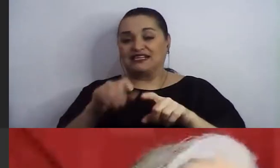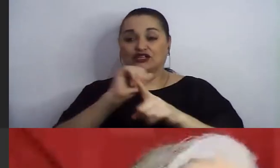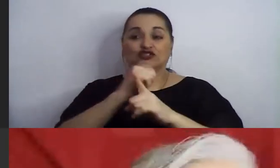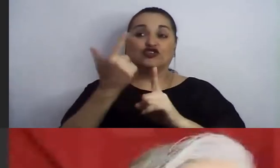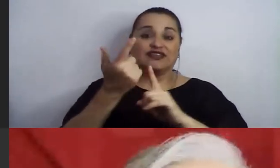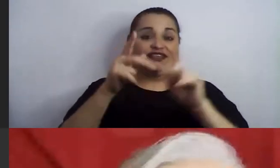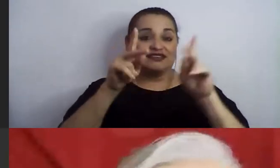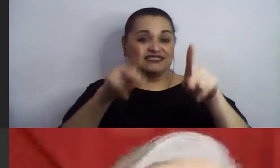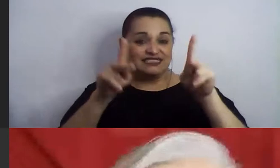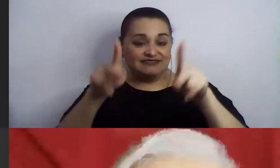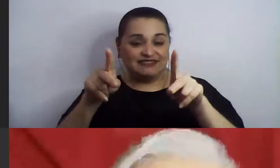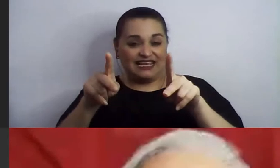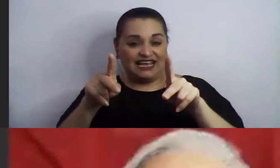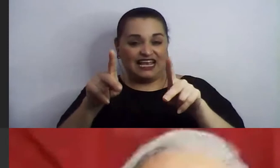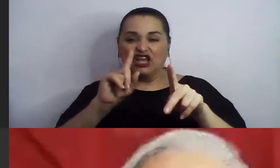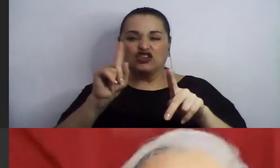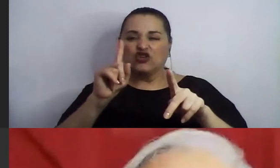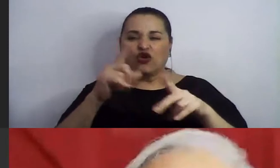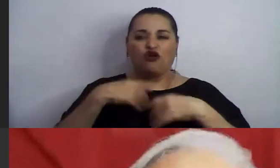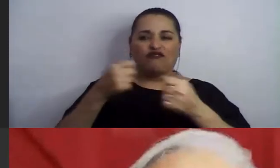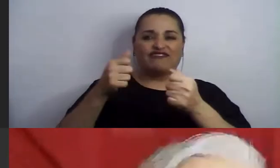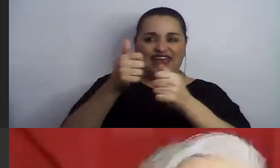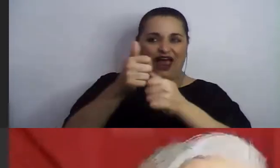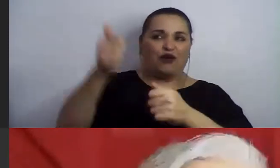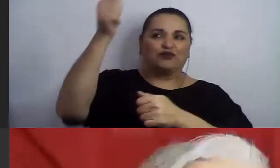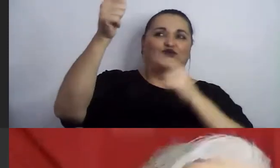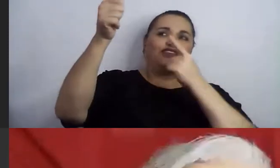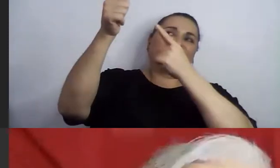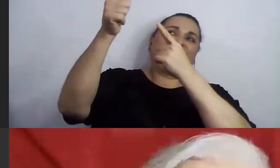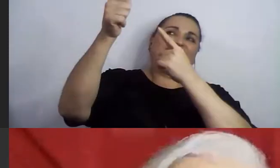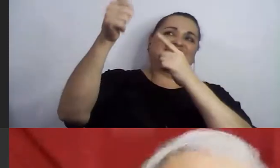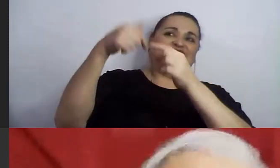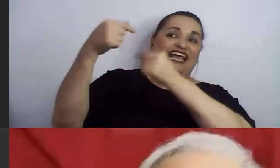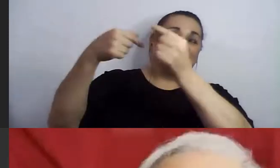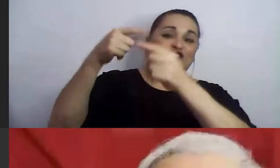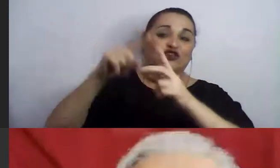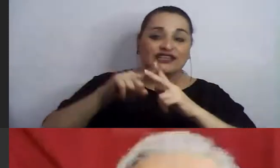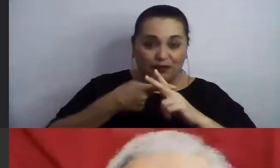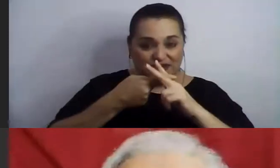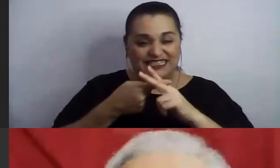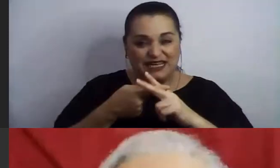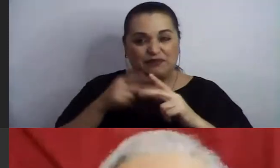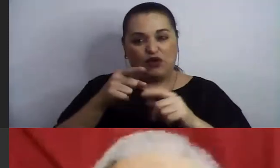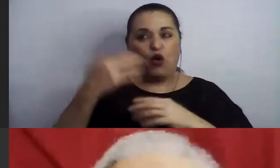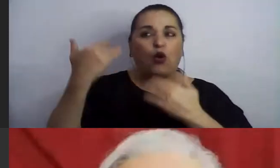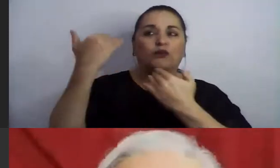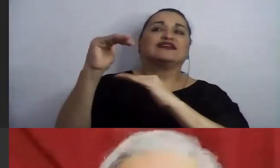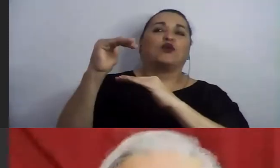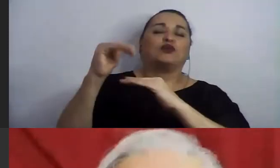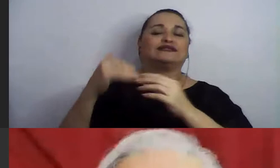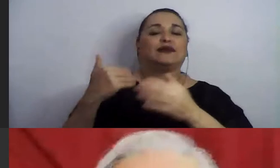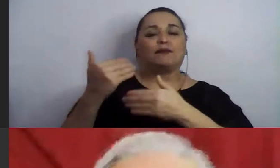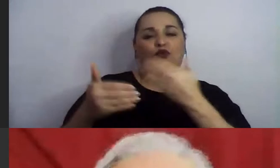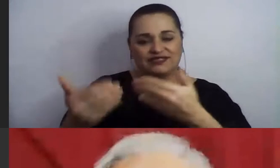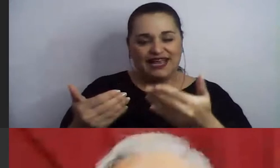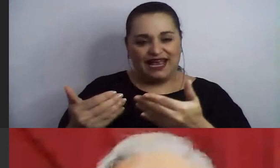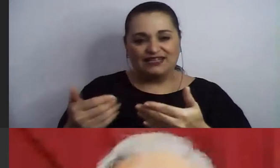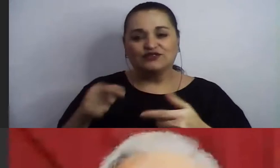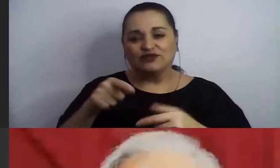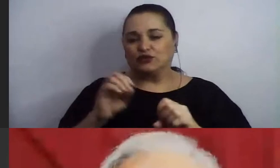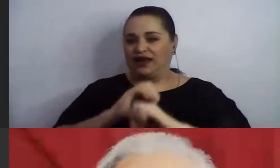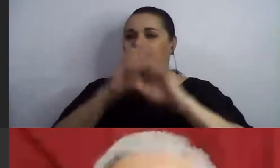civil desconfía de las autoridades y de su gestión desde el principio y más bien obstaculiza los procesos, porque en esto hay que ser